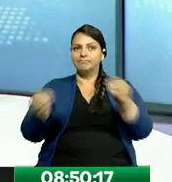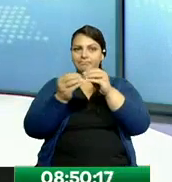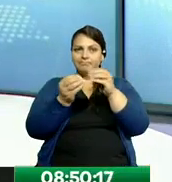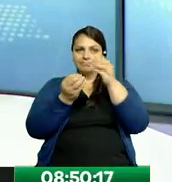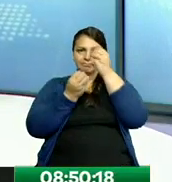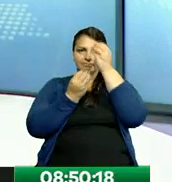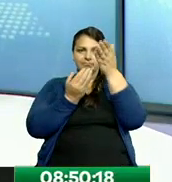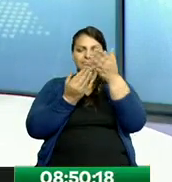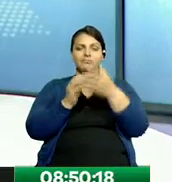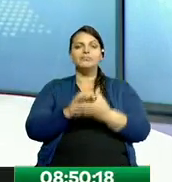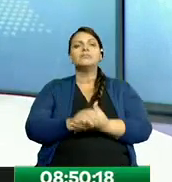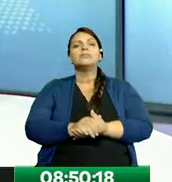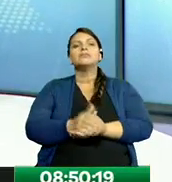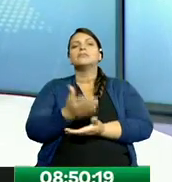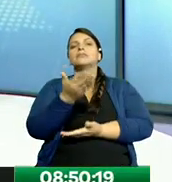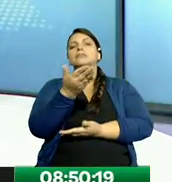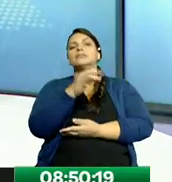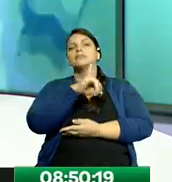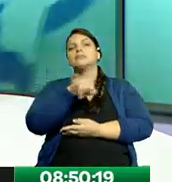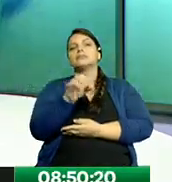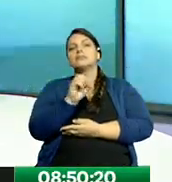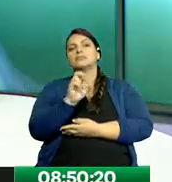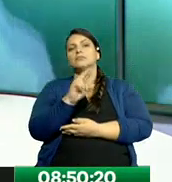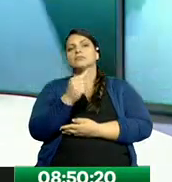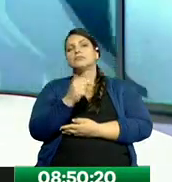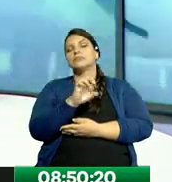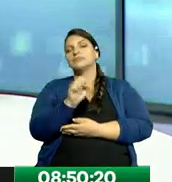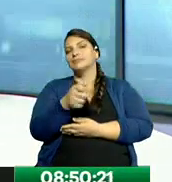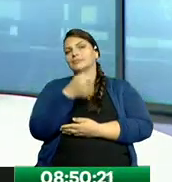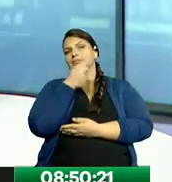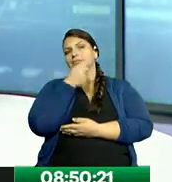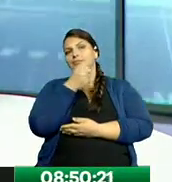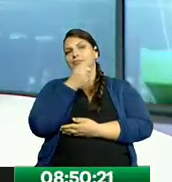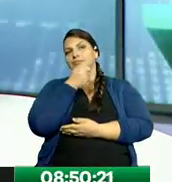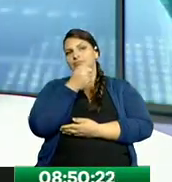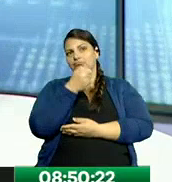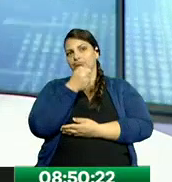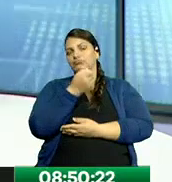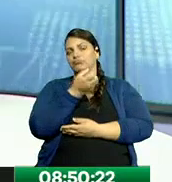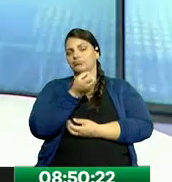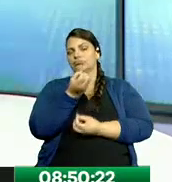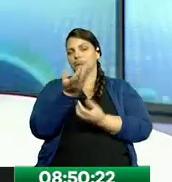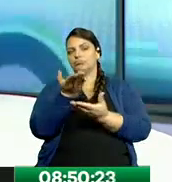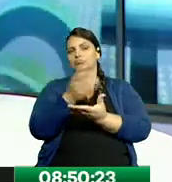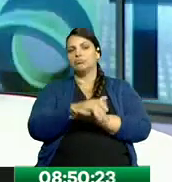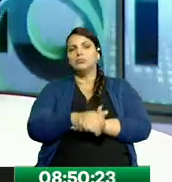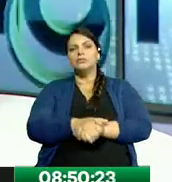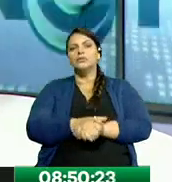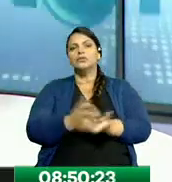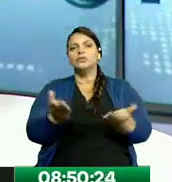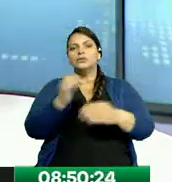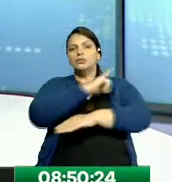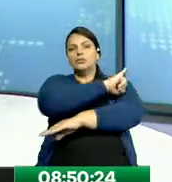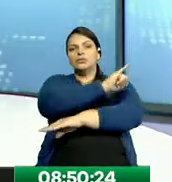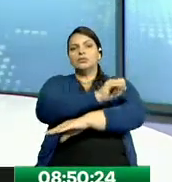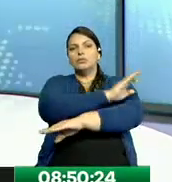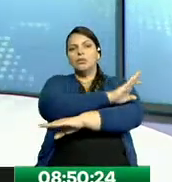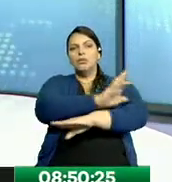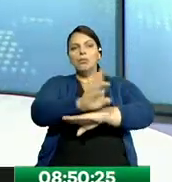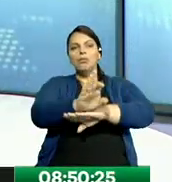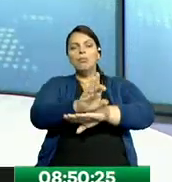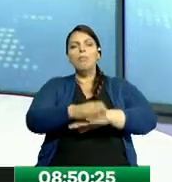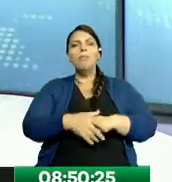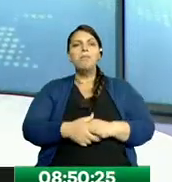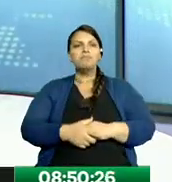Informaciones exteriores, nos enlazamos de inmediato con Jorge Salazar, quien está con importantes novedades que nos va a contar enseguida en la avenida Juan Tancamarengo. Adelante con tu